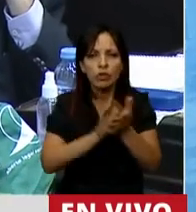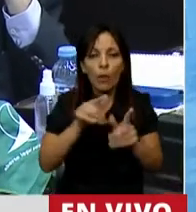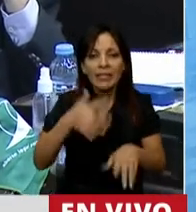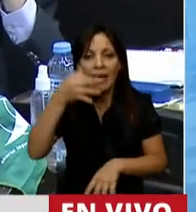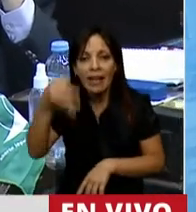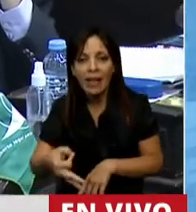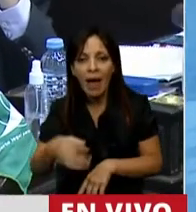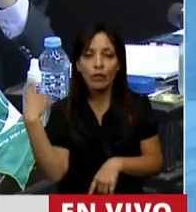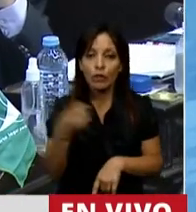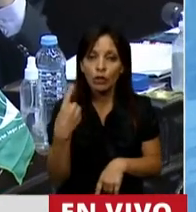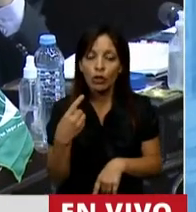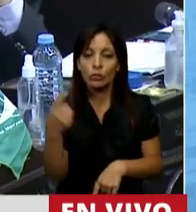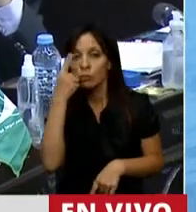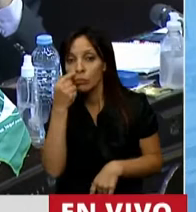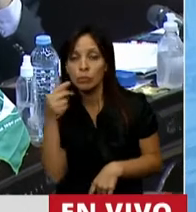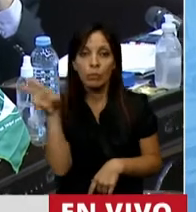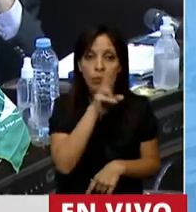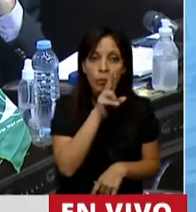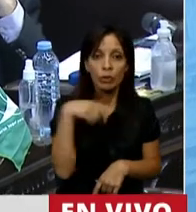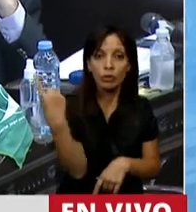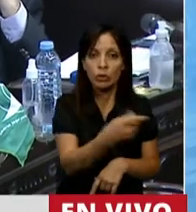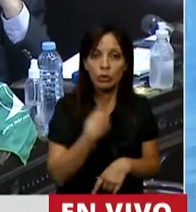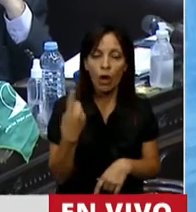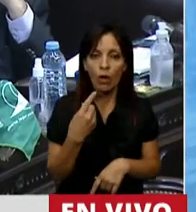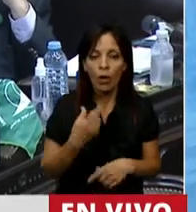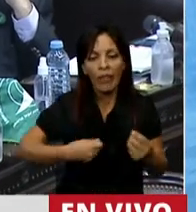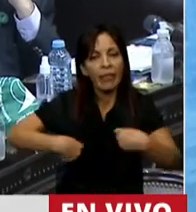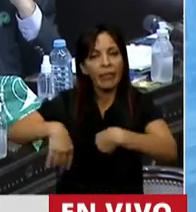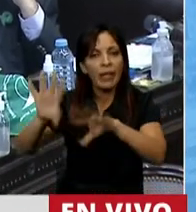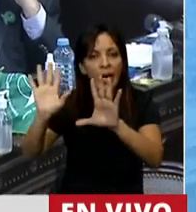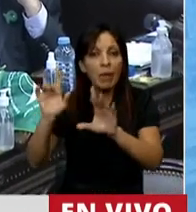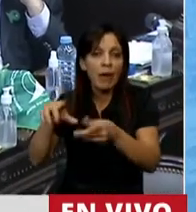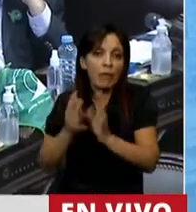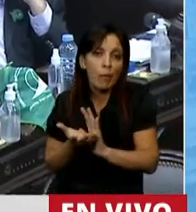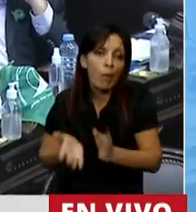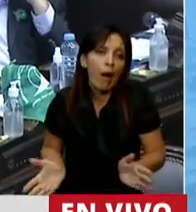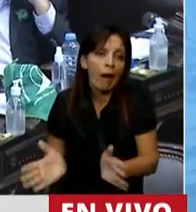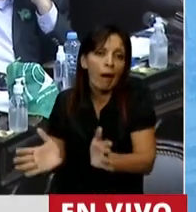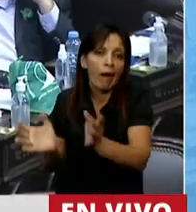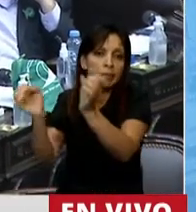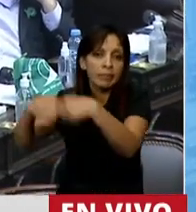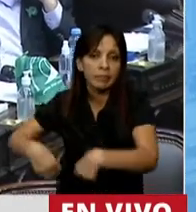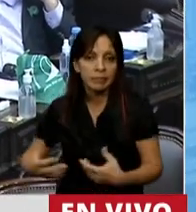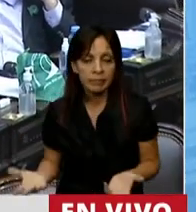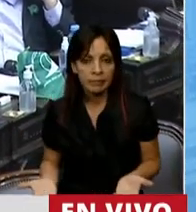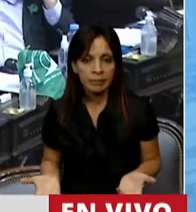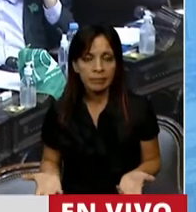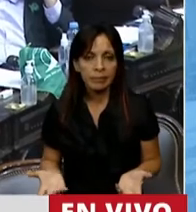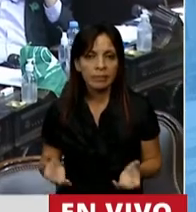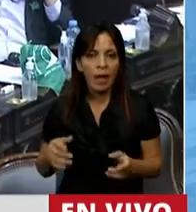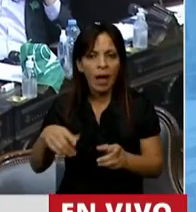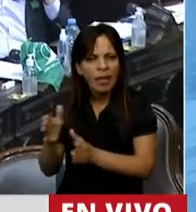seremos nosotras y nosotros quienes las expongamos a la clandestinidad, a recorrer un camino